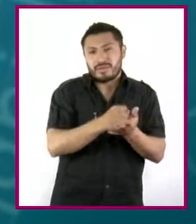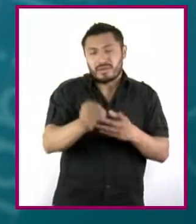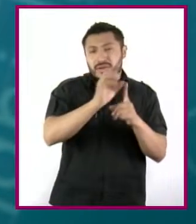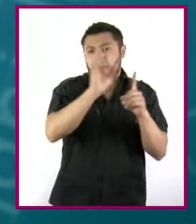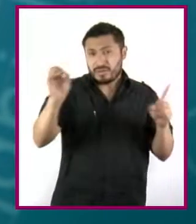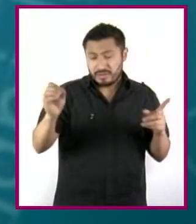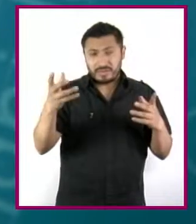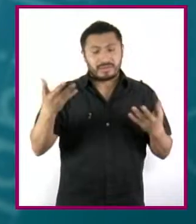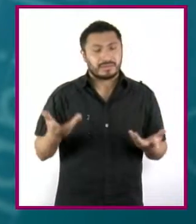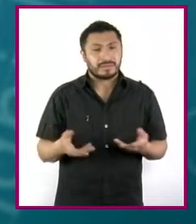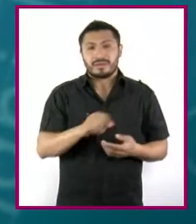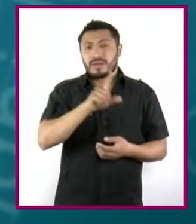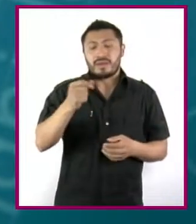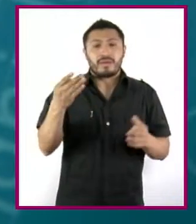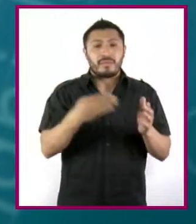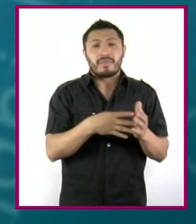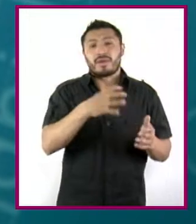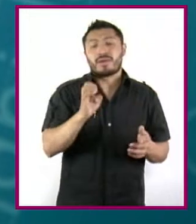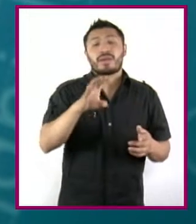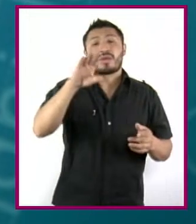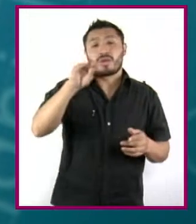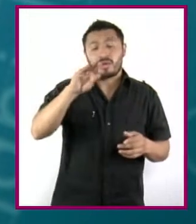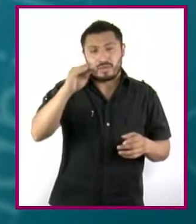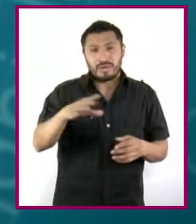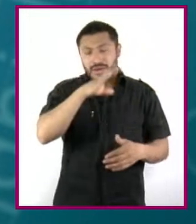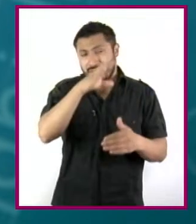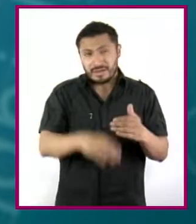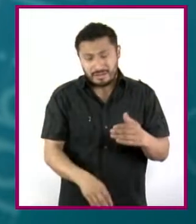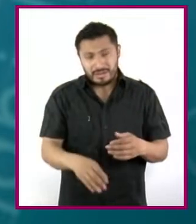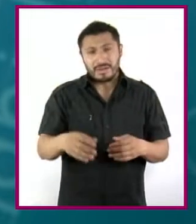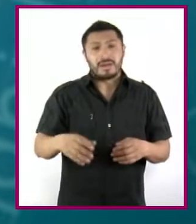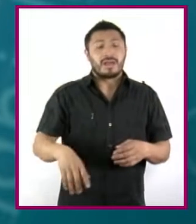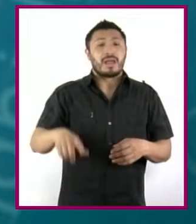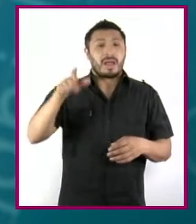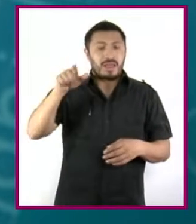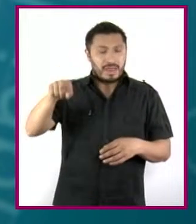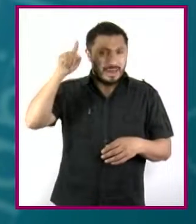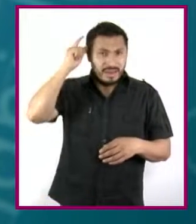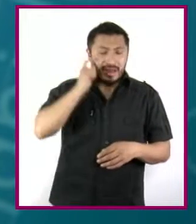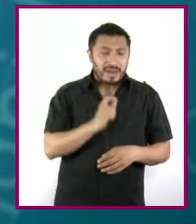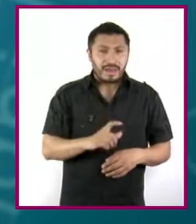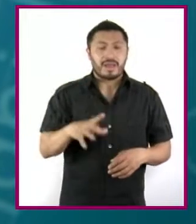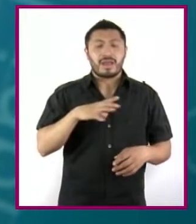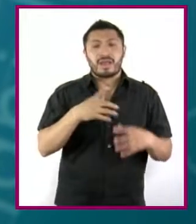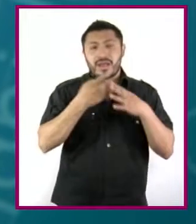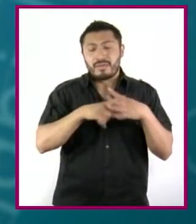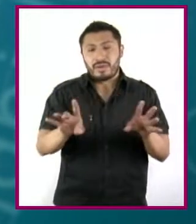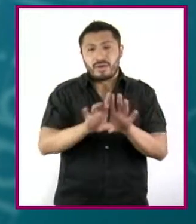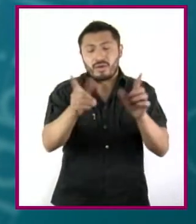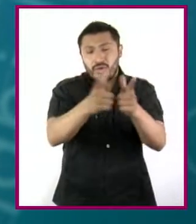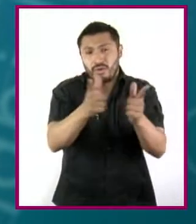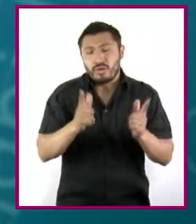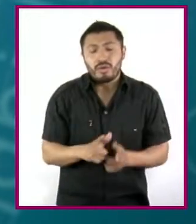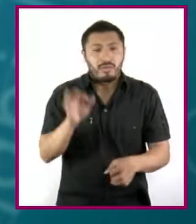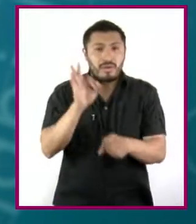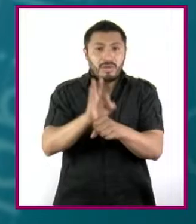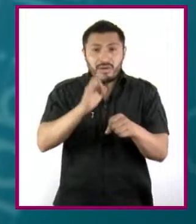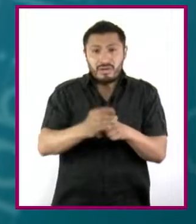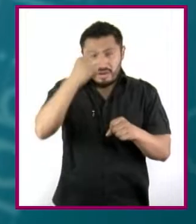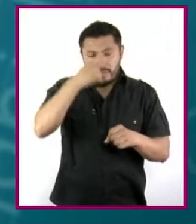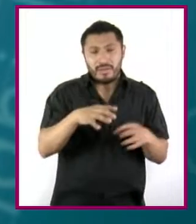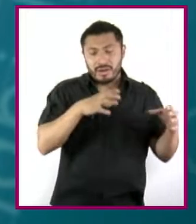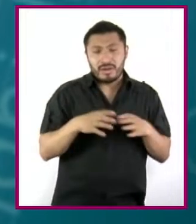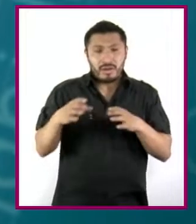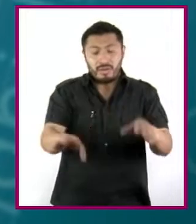A finales de la década de los 90, la sierra y la costa de Guerrero se estableció una red de protección para la seguridad de las comunidades